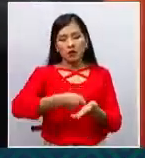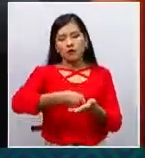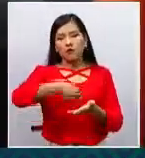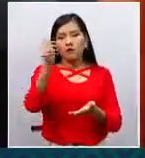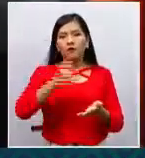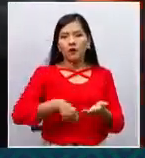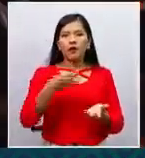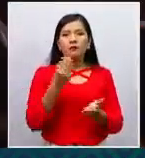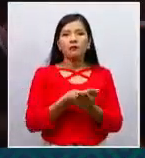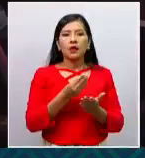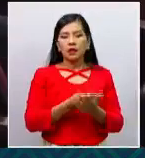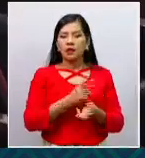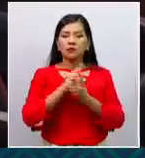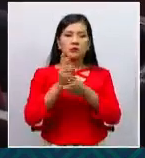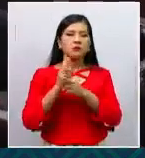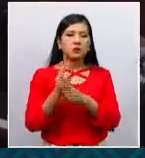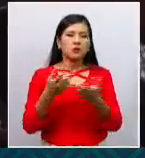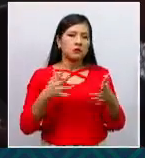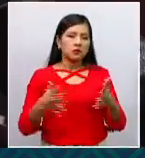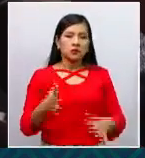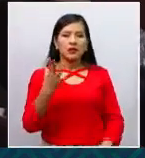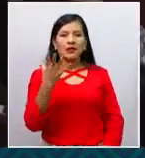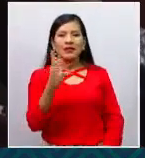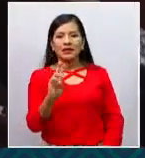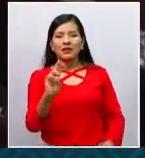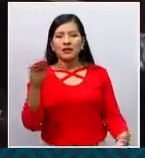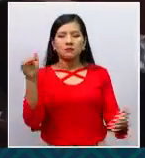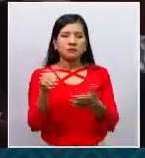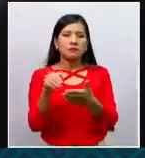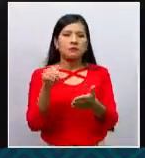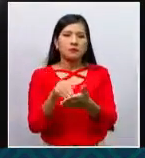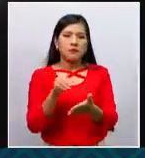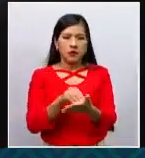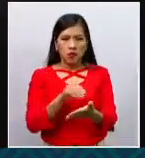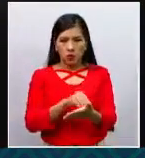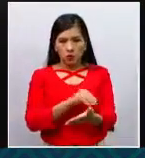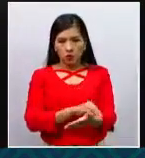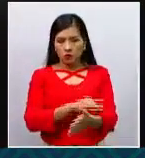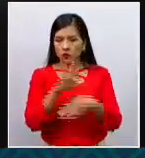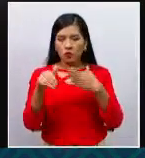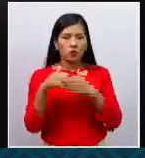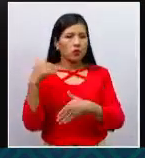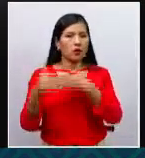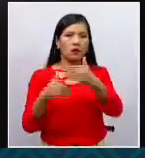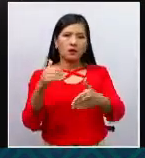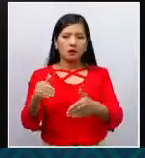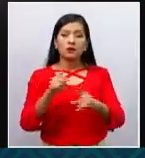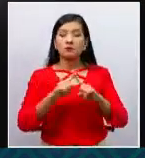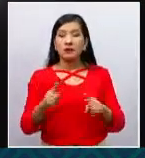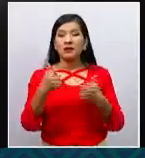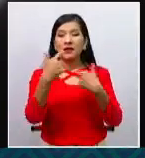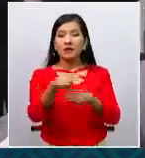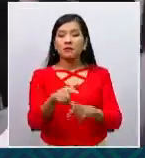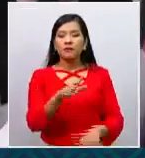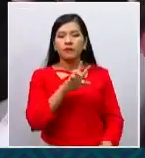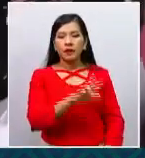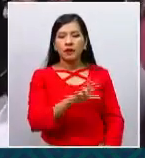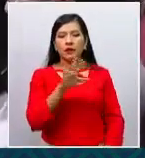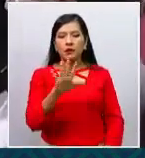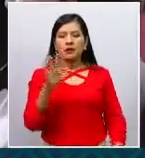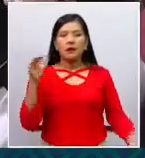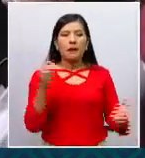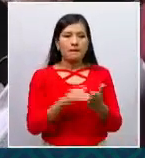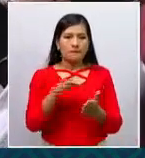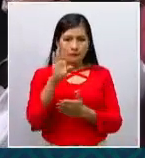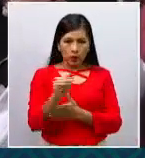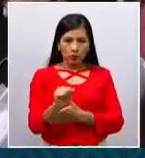de 16 millones los avances, y solamente el límite era 35 mil bolivianos y ha